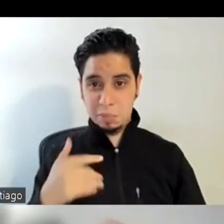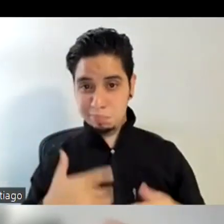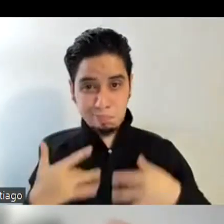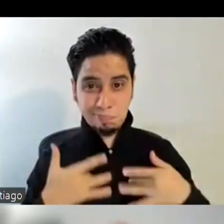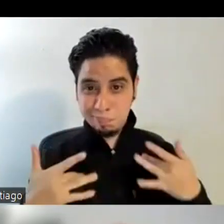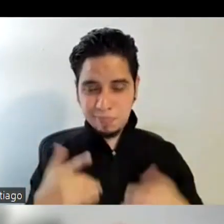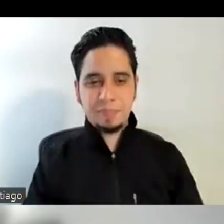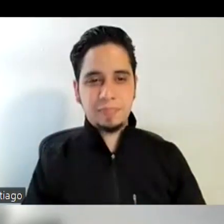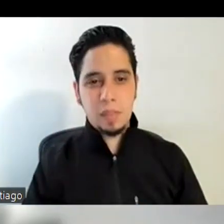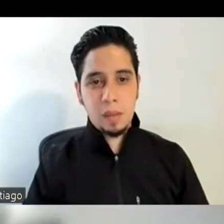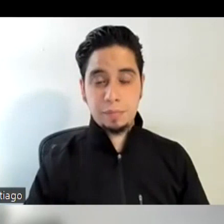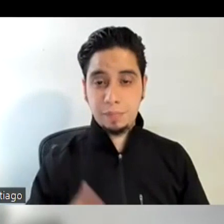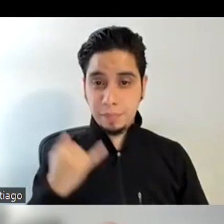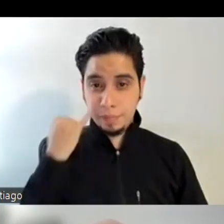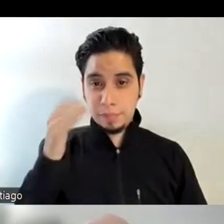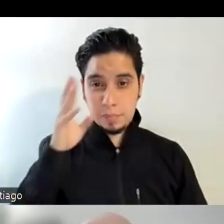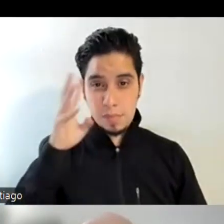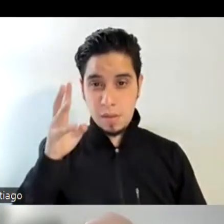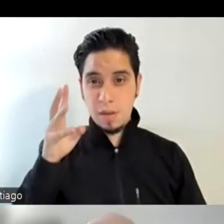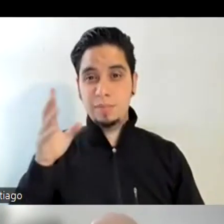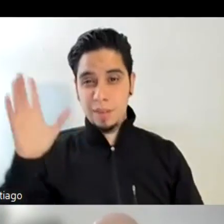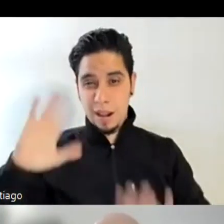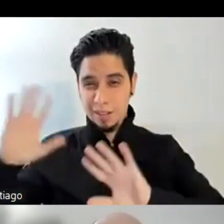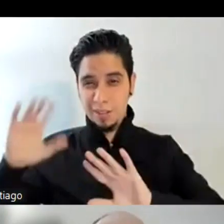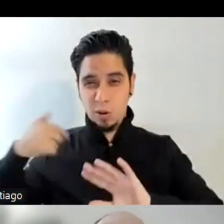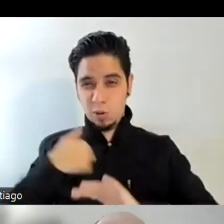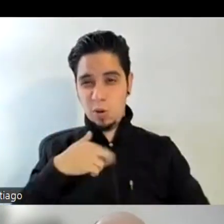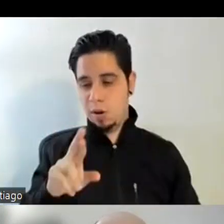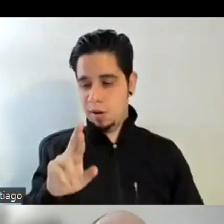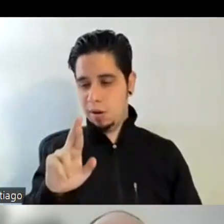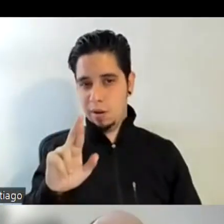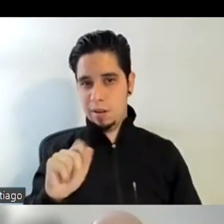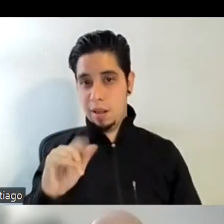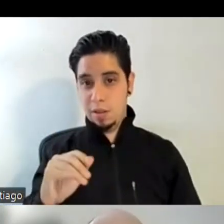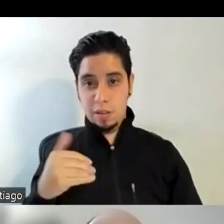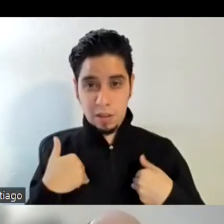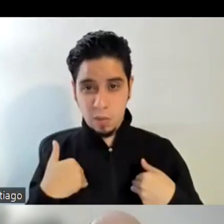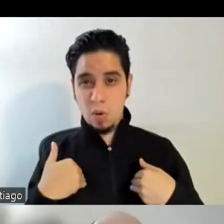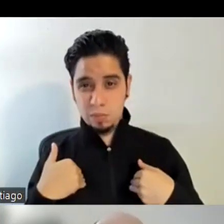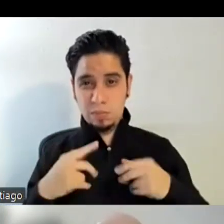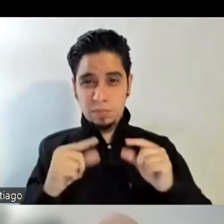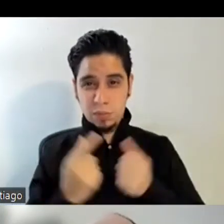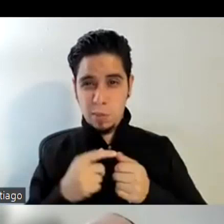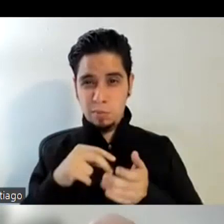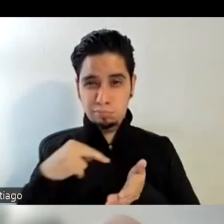Yo me imagino que si estuviéramos en la emisora, ¿verdad? Como antes, pues daríamos de hacer una coreografía completa.